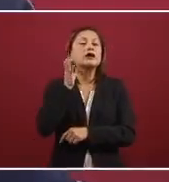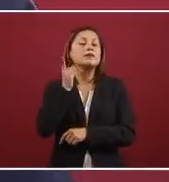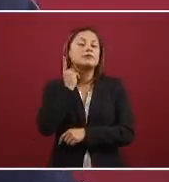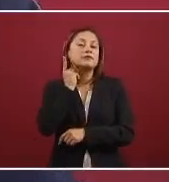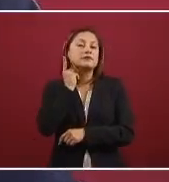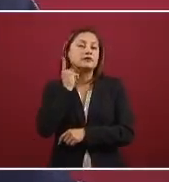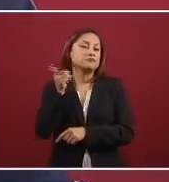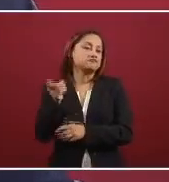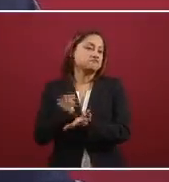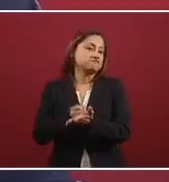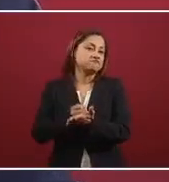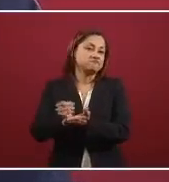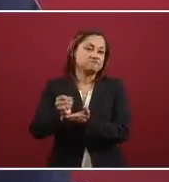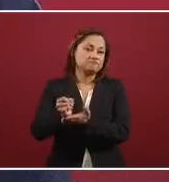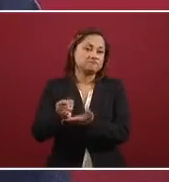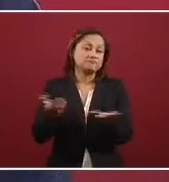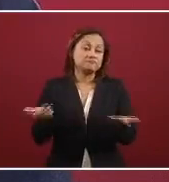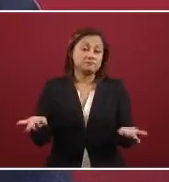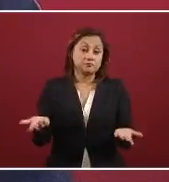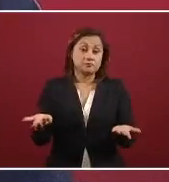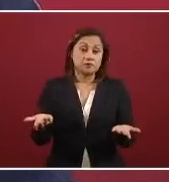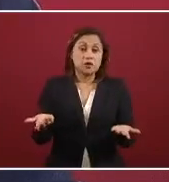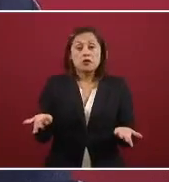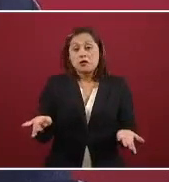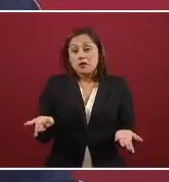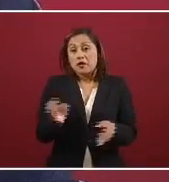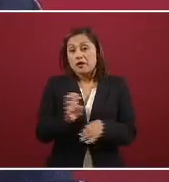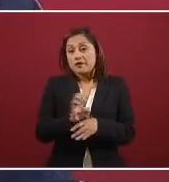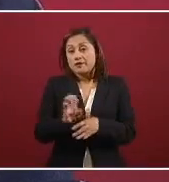Entonces, hay que esperar todavía.